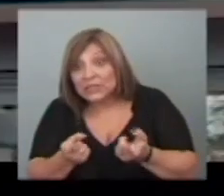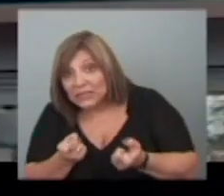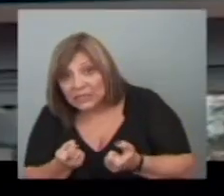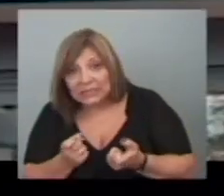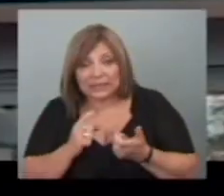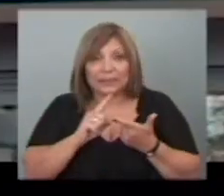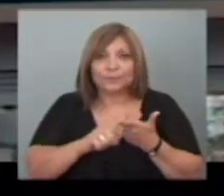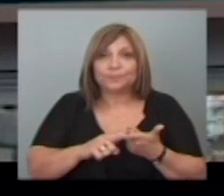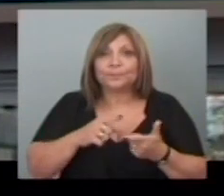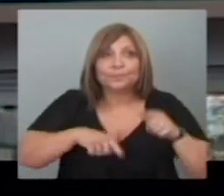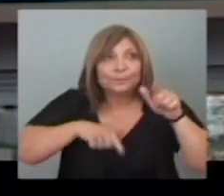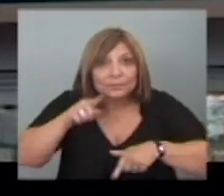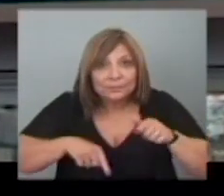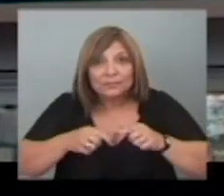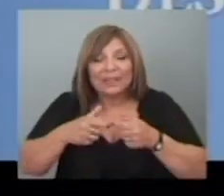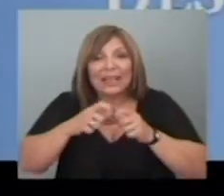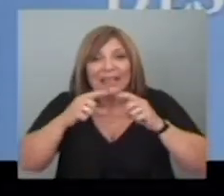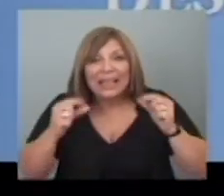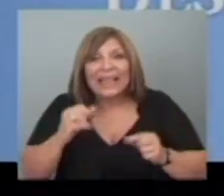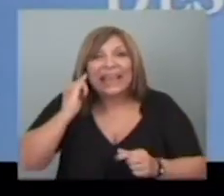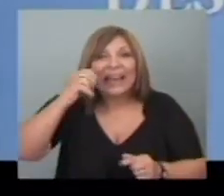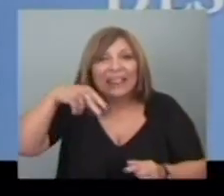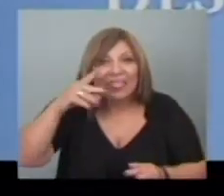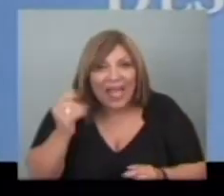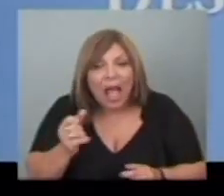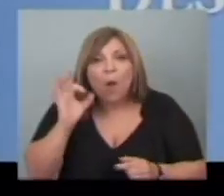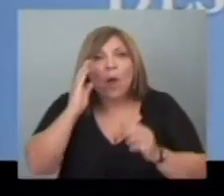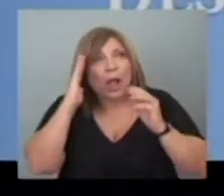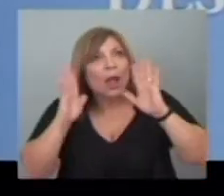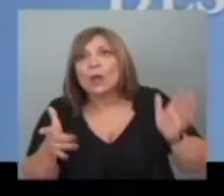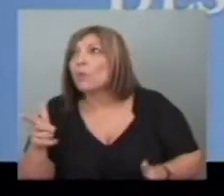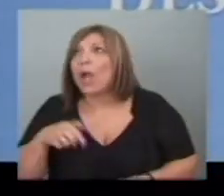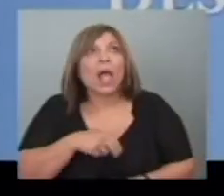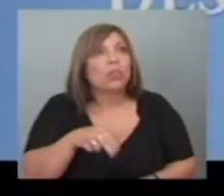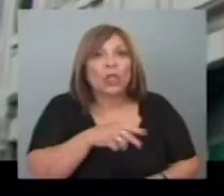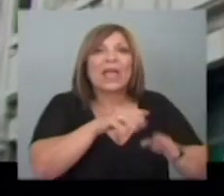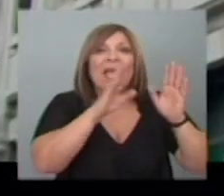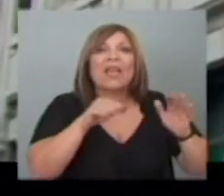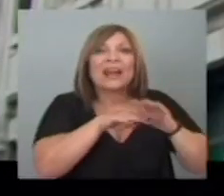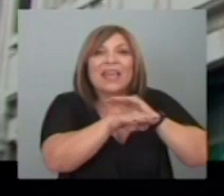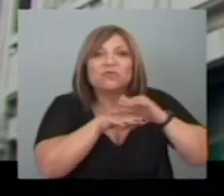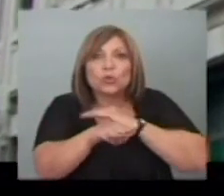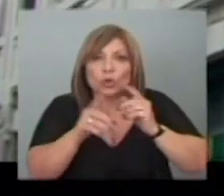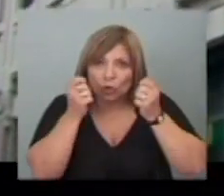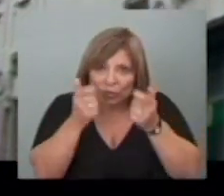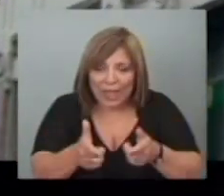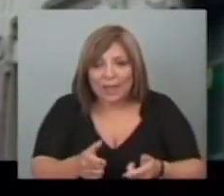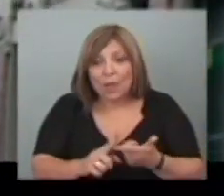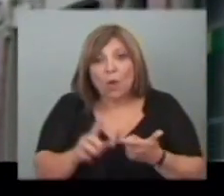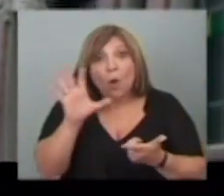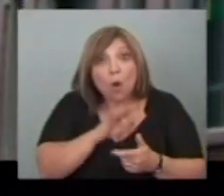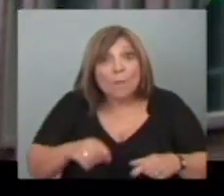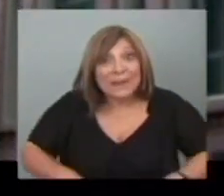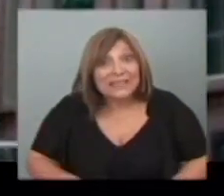necesitados, mientras se tramitan los tickets del INDE refugios para quienes no tienen dónde vivir. A los que tienen alguna posibilidad de pago al